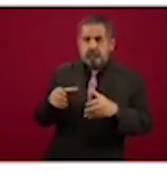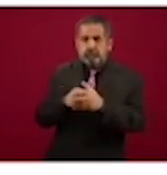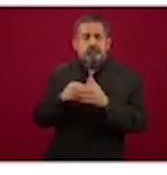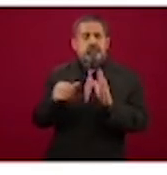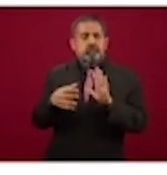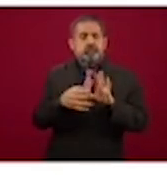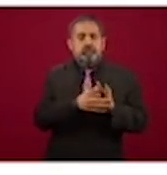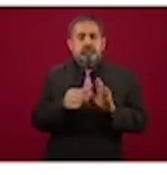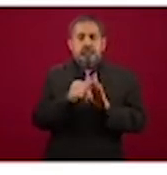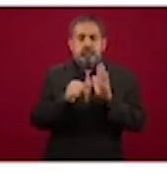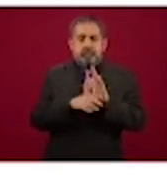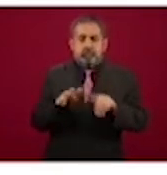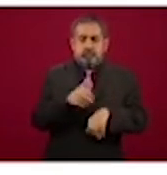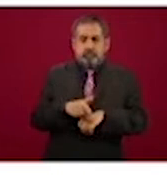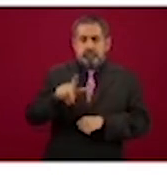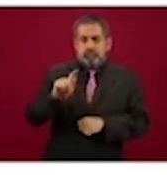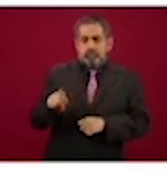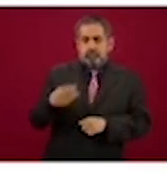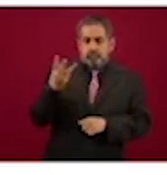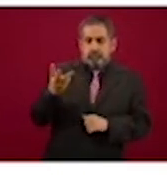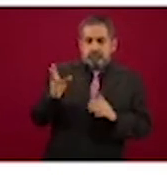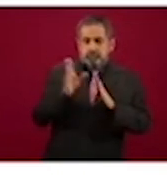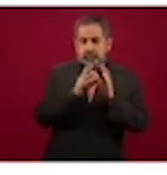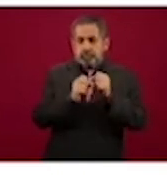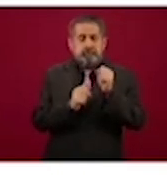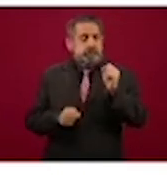artículo 73 de la Constitución.